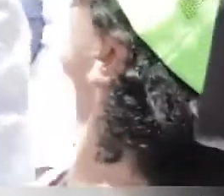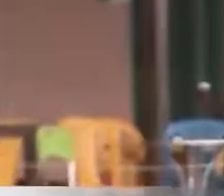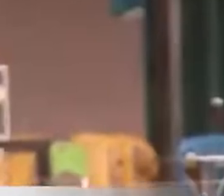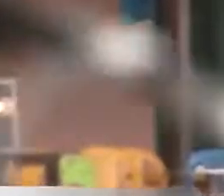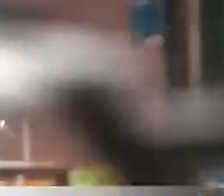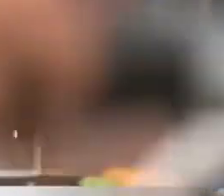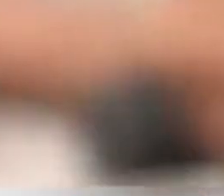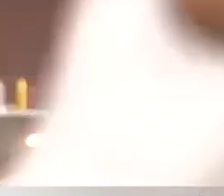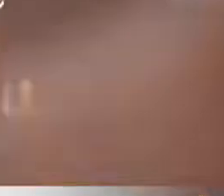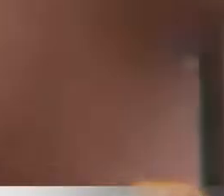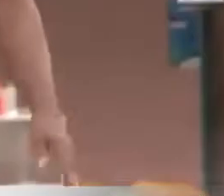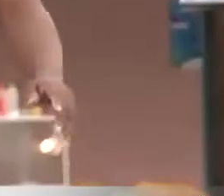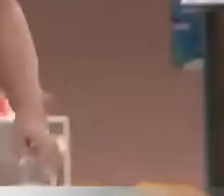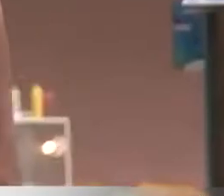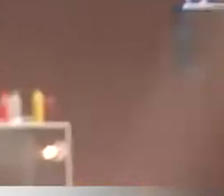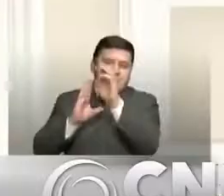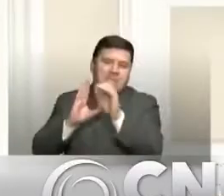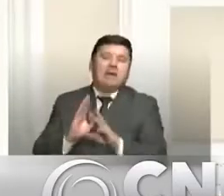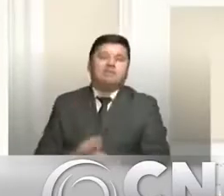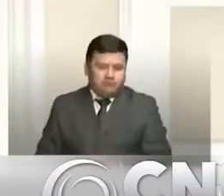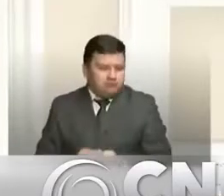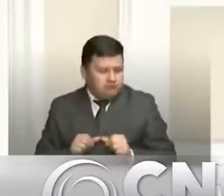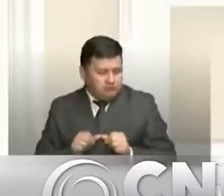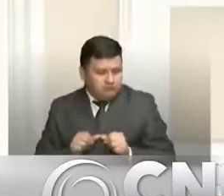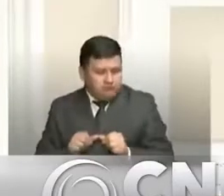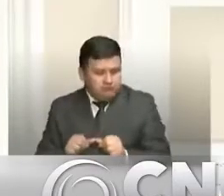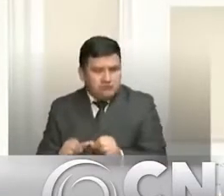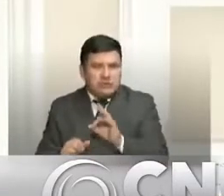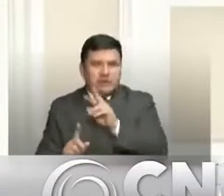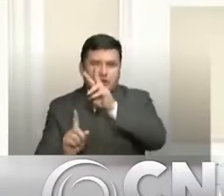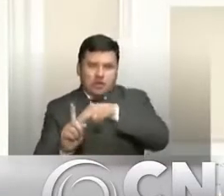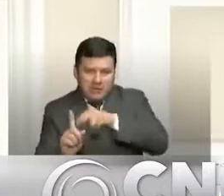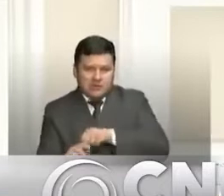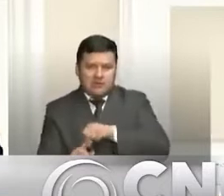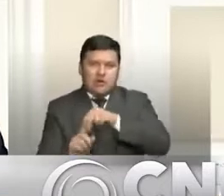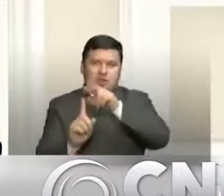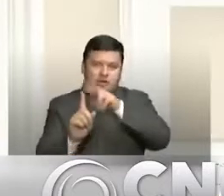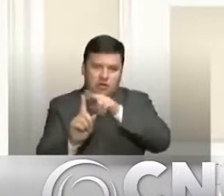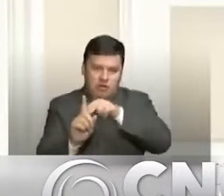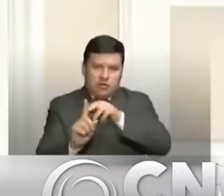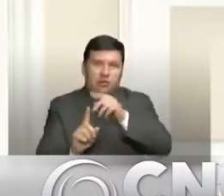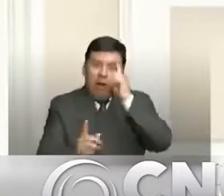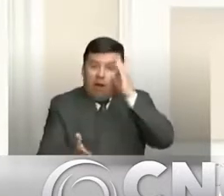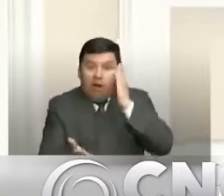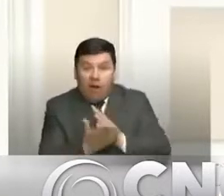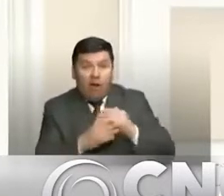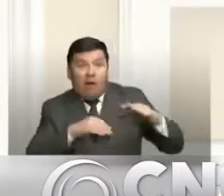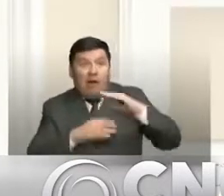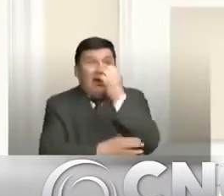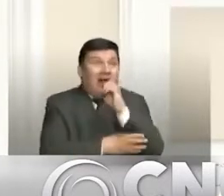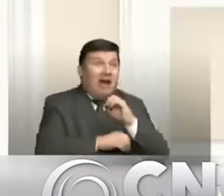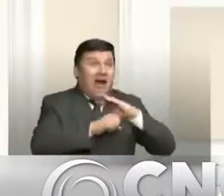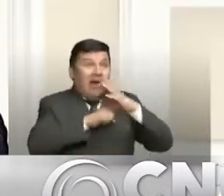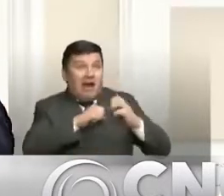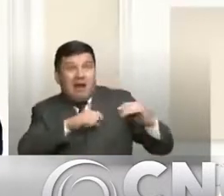meses está planteado en un programa que no es temporal mantener cada dos meses no en la coyuntura de la crisis del